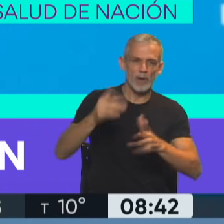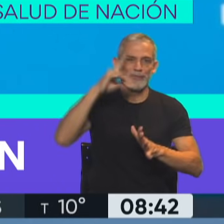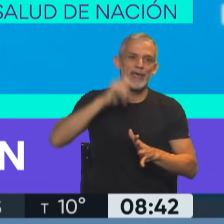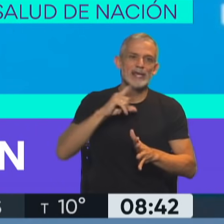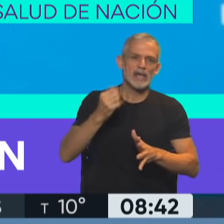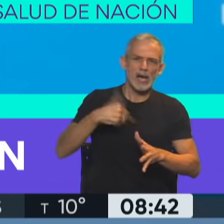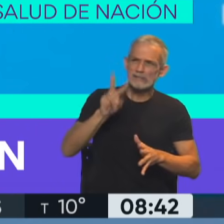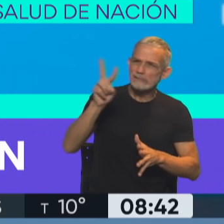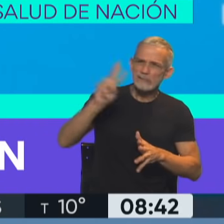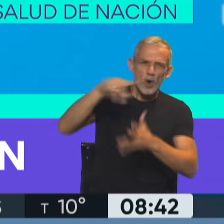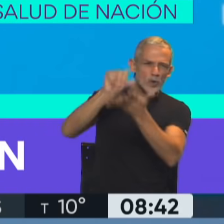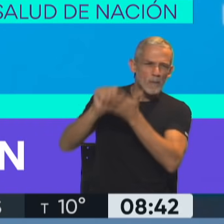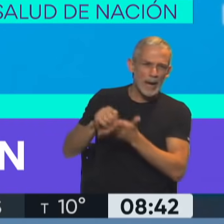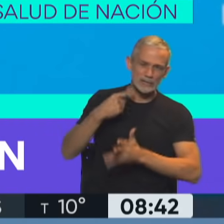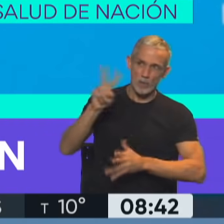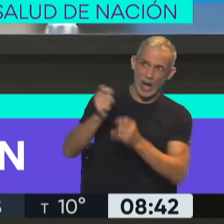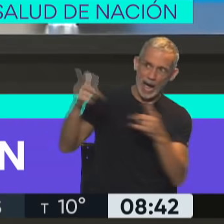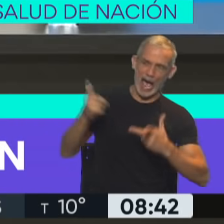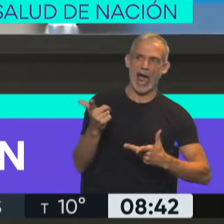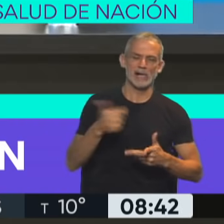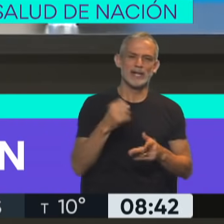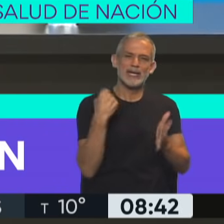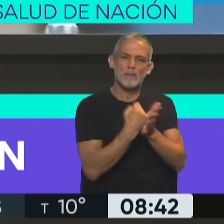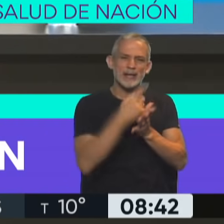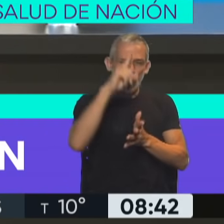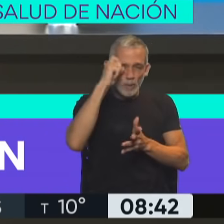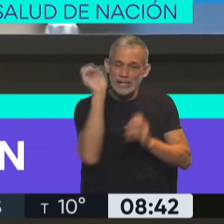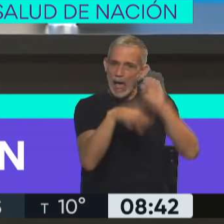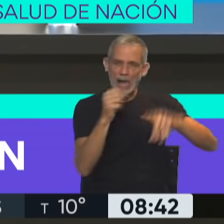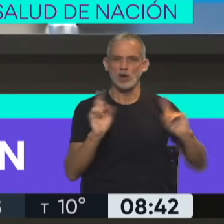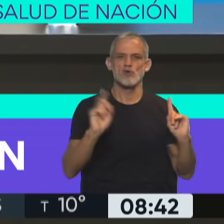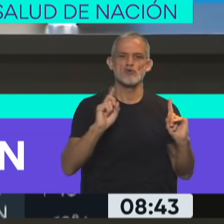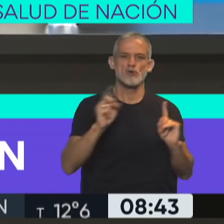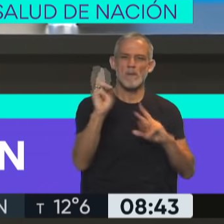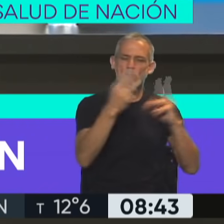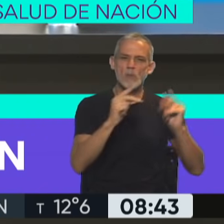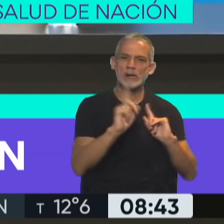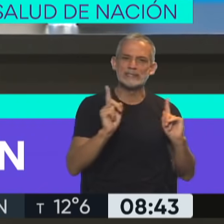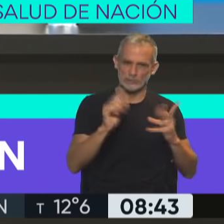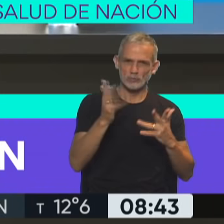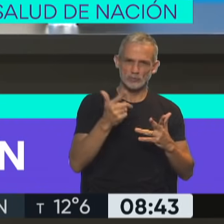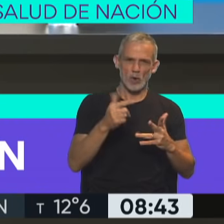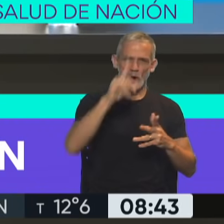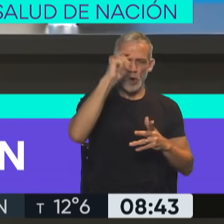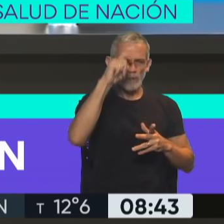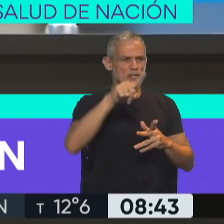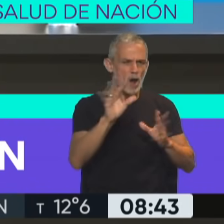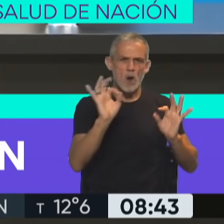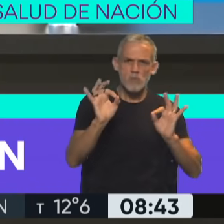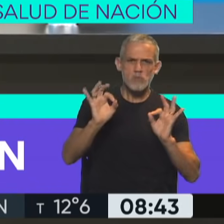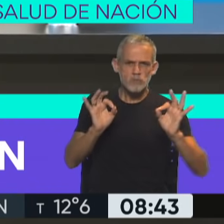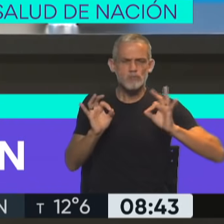está viendo en muchísimos países, eso no impacte en hospitalizaciones y mortalidad y nuestro sistema de salud siempre pueda dar respuesta, que